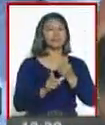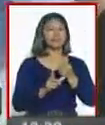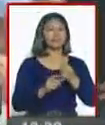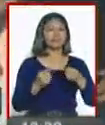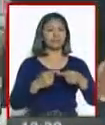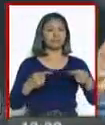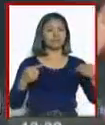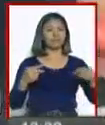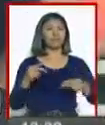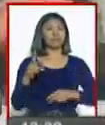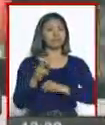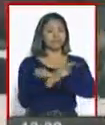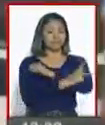la oposición del país